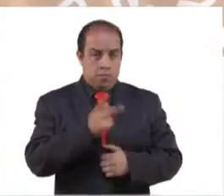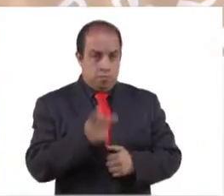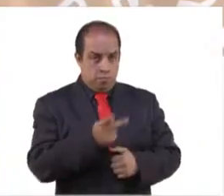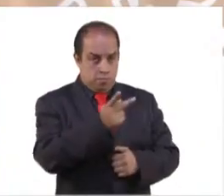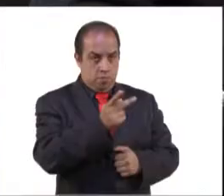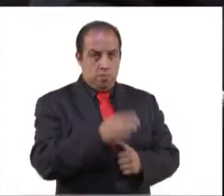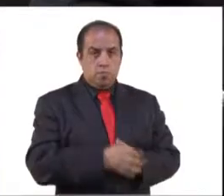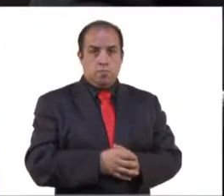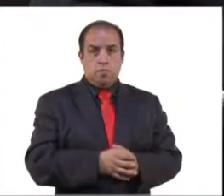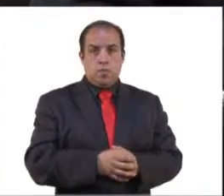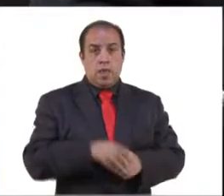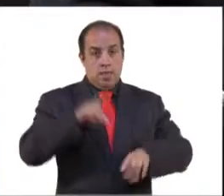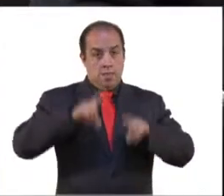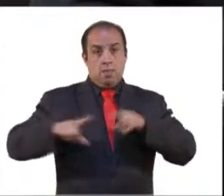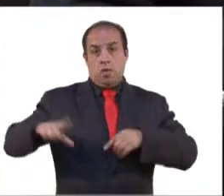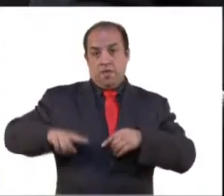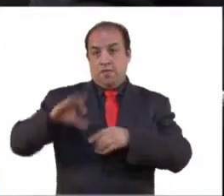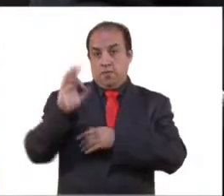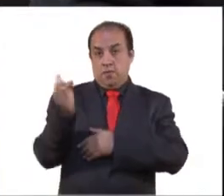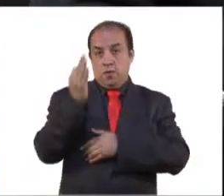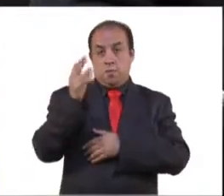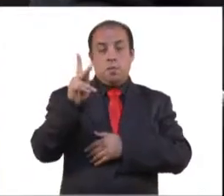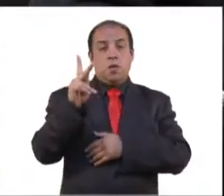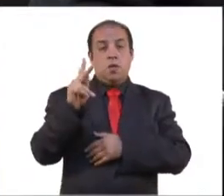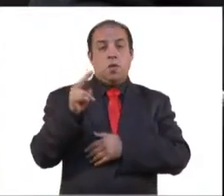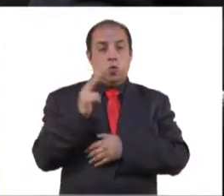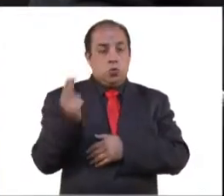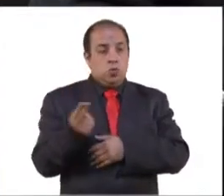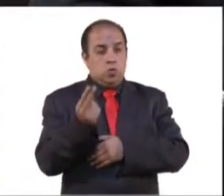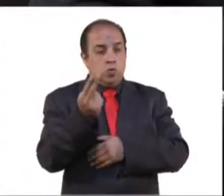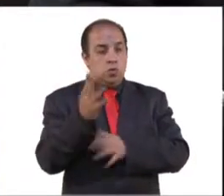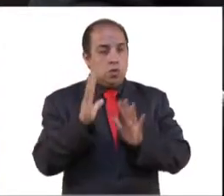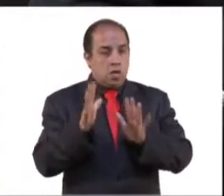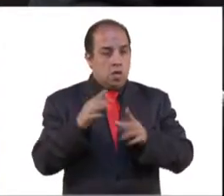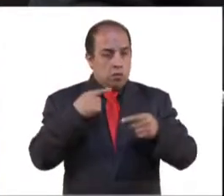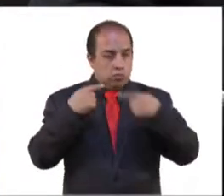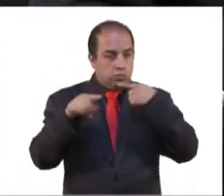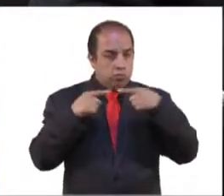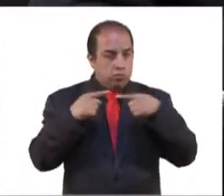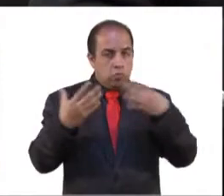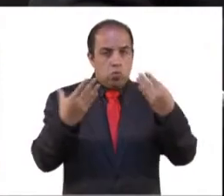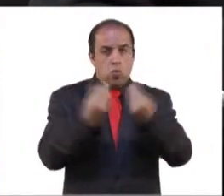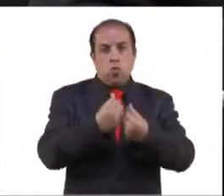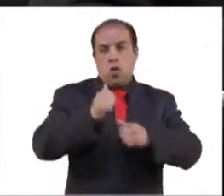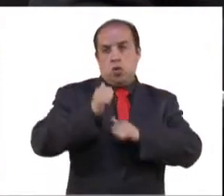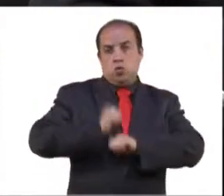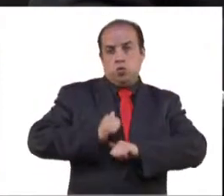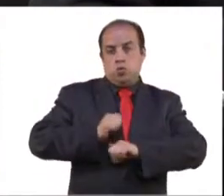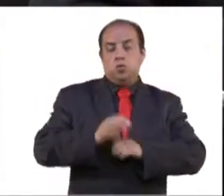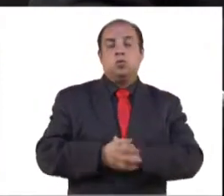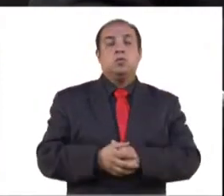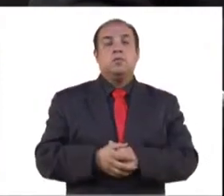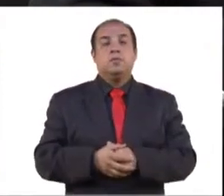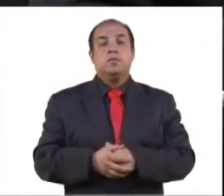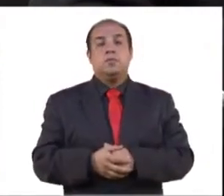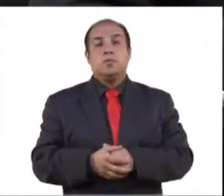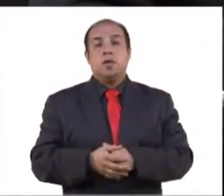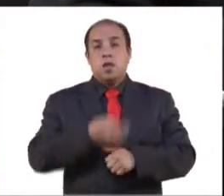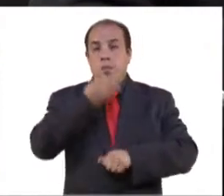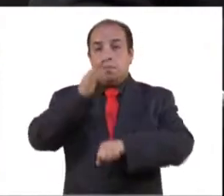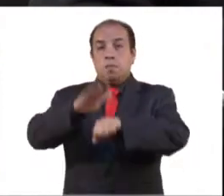todo, todo depende del gobierno federal, pero no sé si ustedes han dialogado ya con las autoridades, se les ha informado si